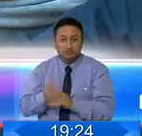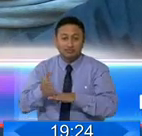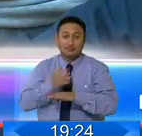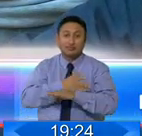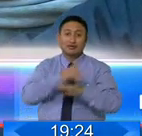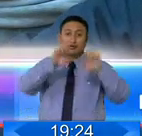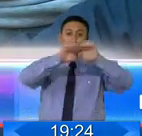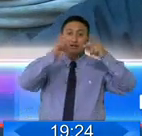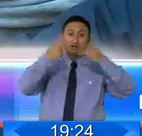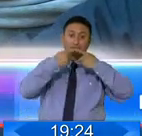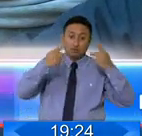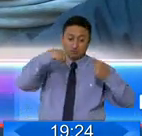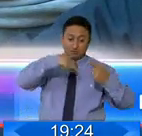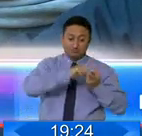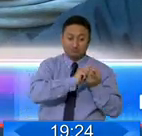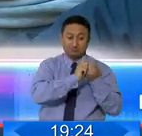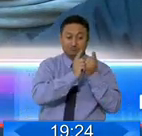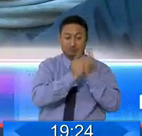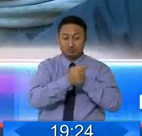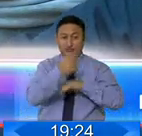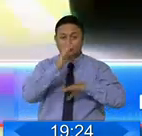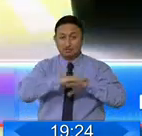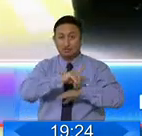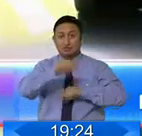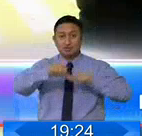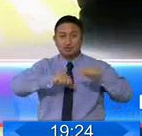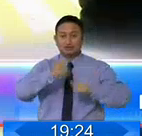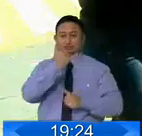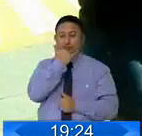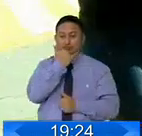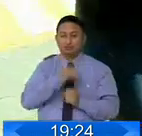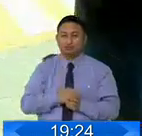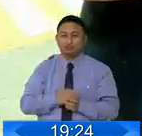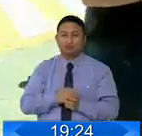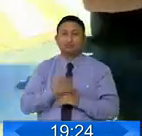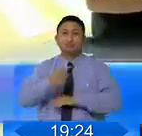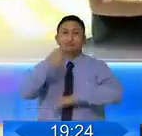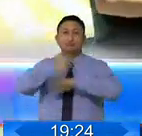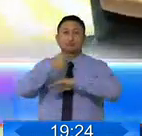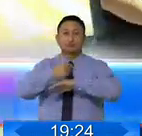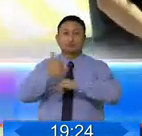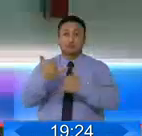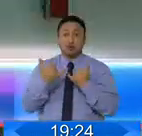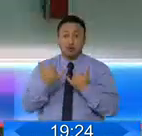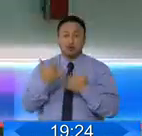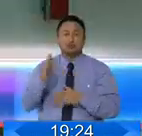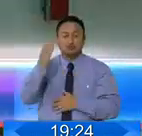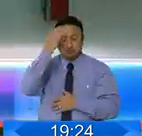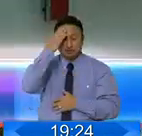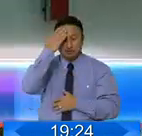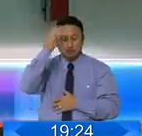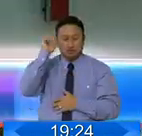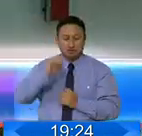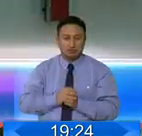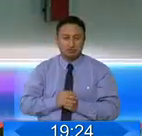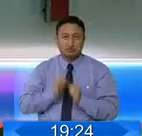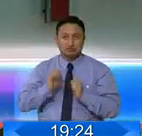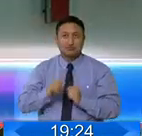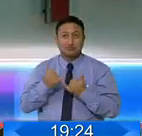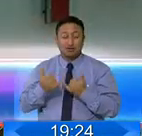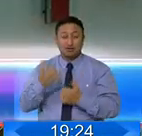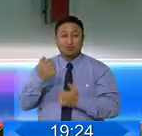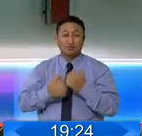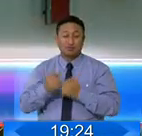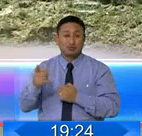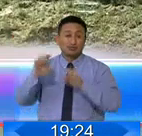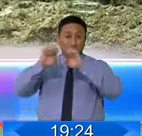empresa pública por malas administraciones. La actual gerencia de la empresa es consciente de esto y también de la complicada situación